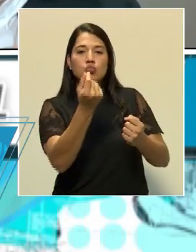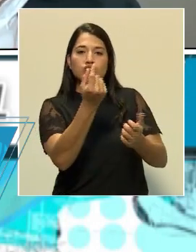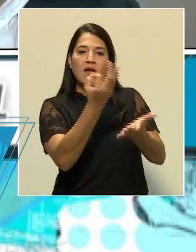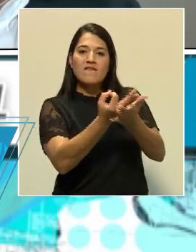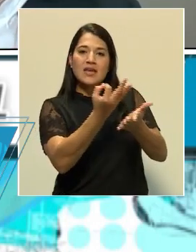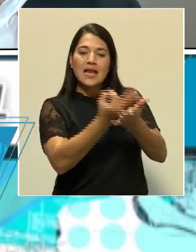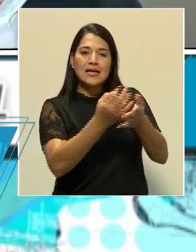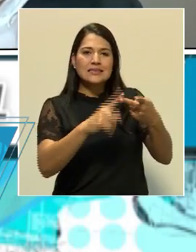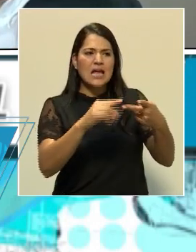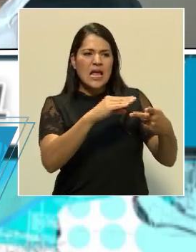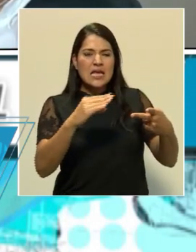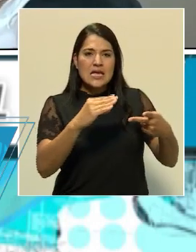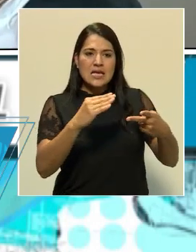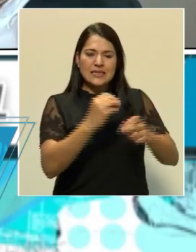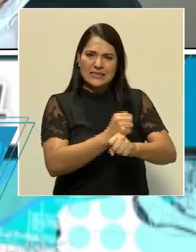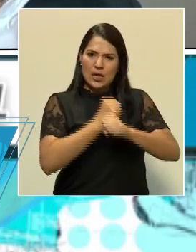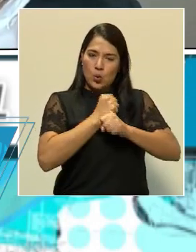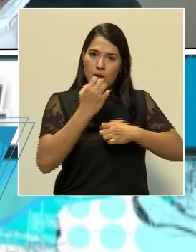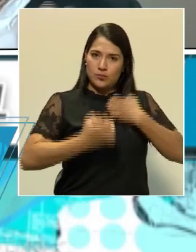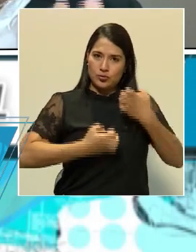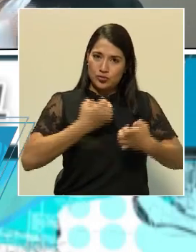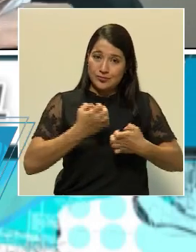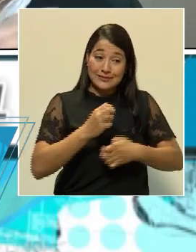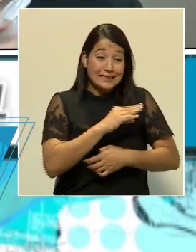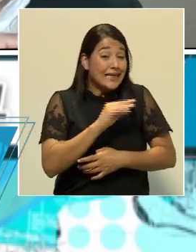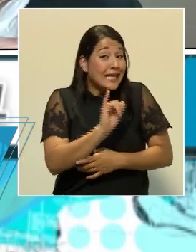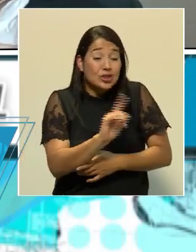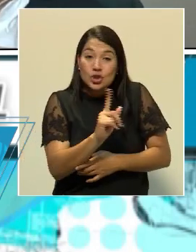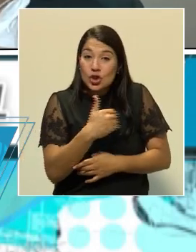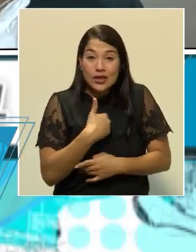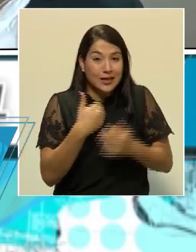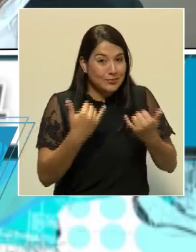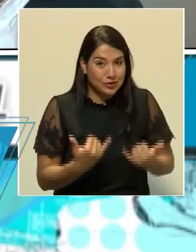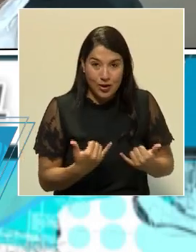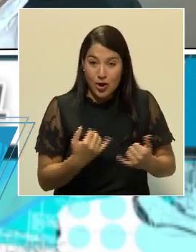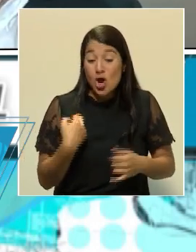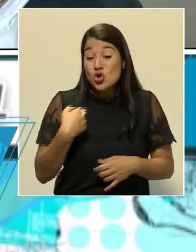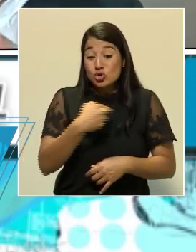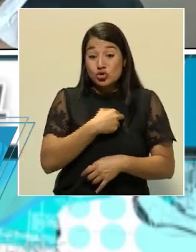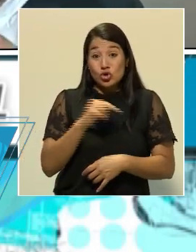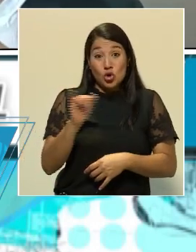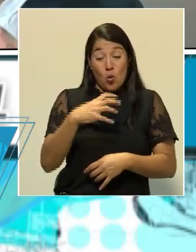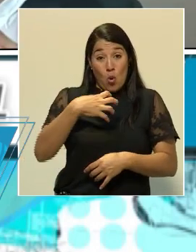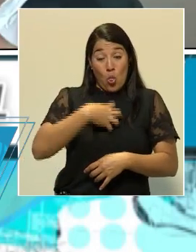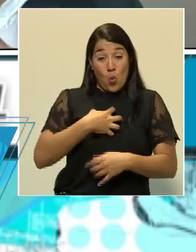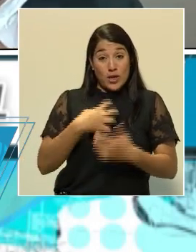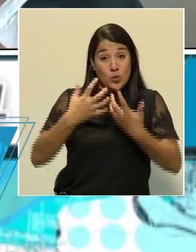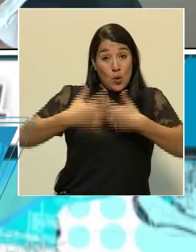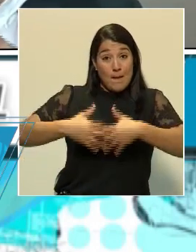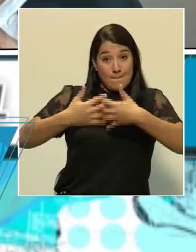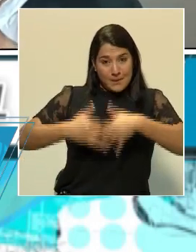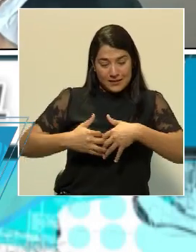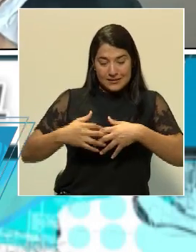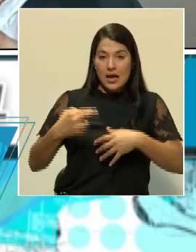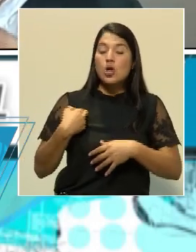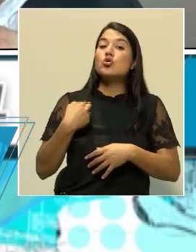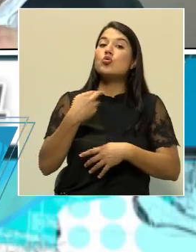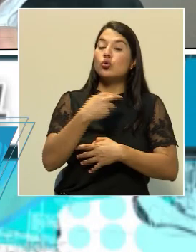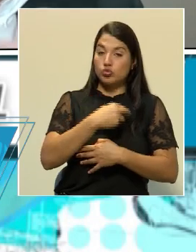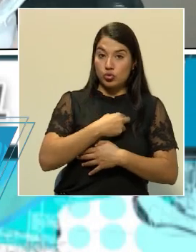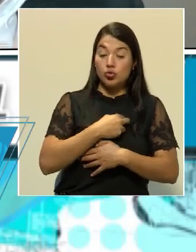una estabilidad. Y eso es lo que no nos está dando. Nosotros, como empresarios, no estamos en contra